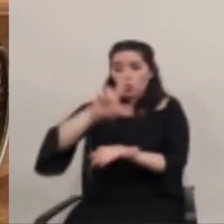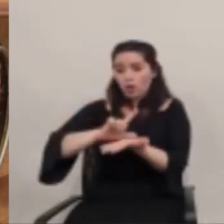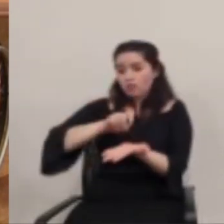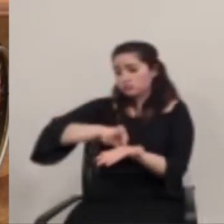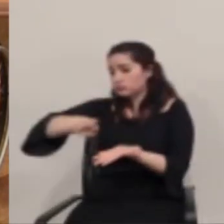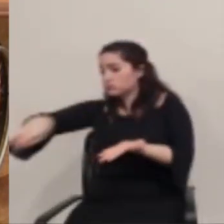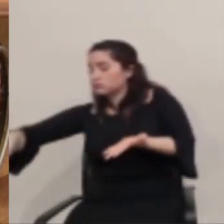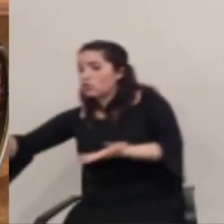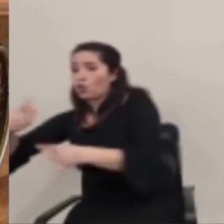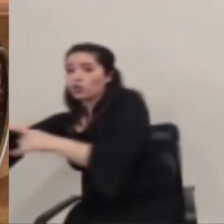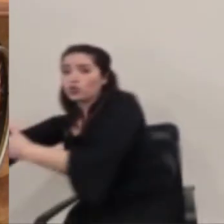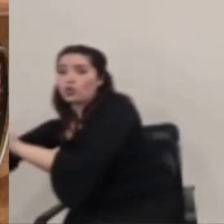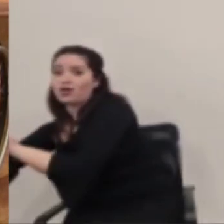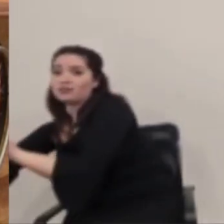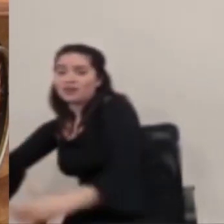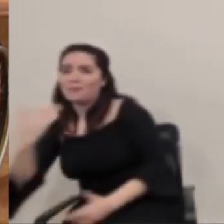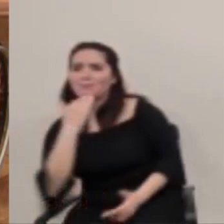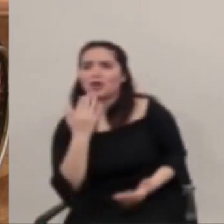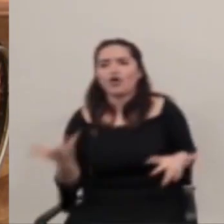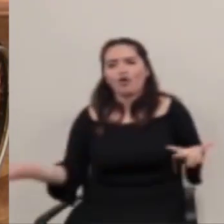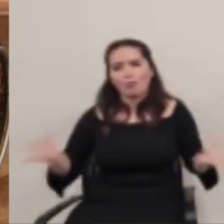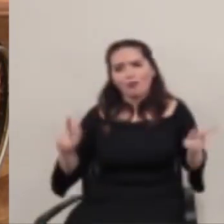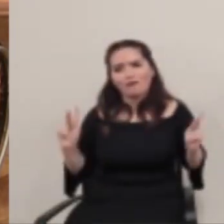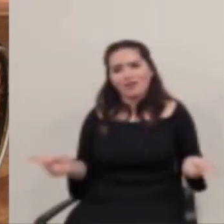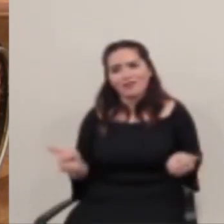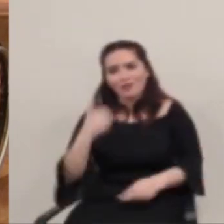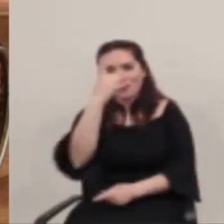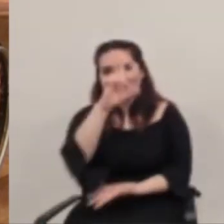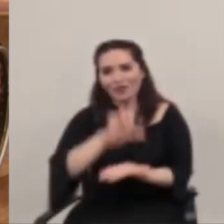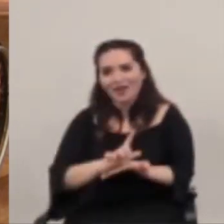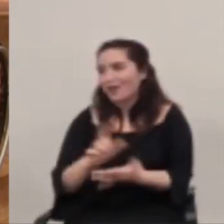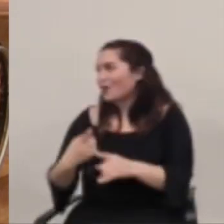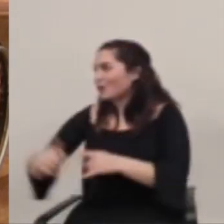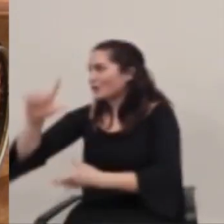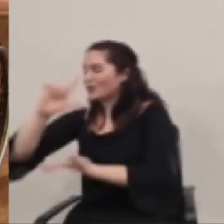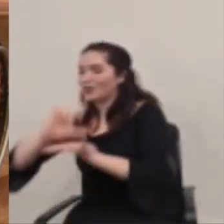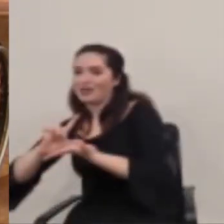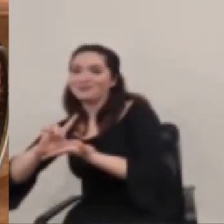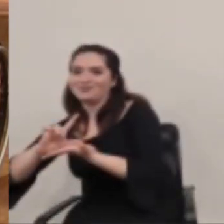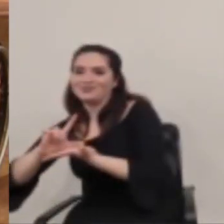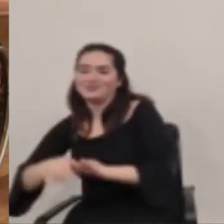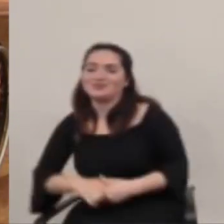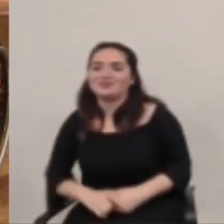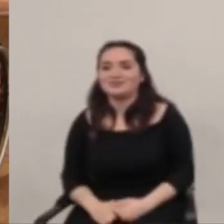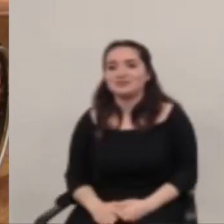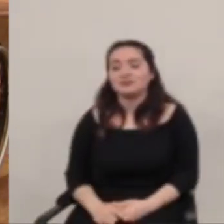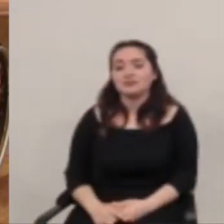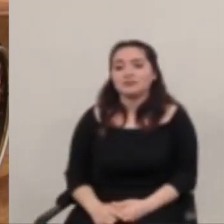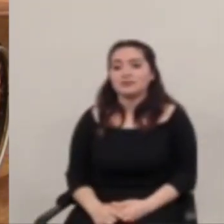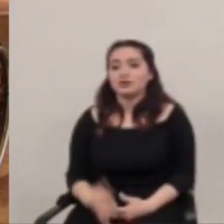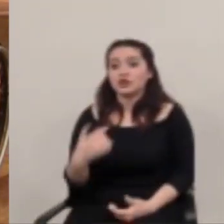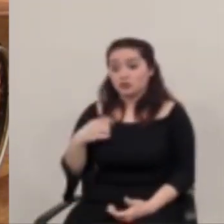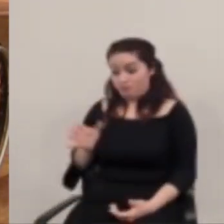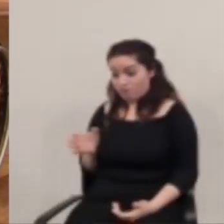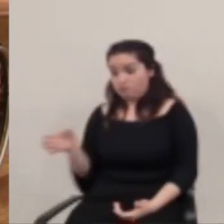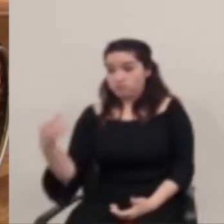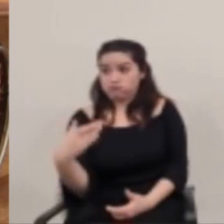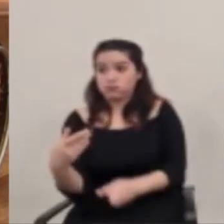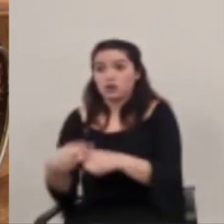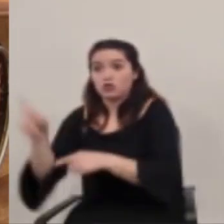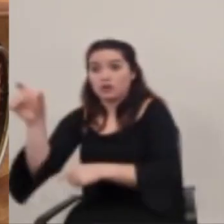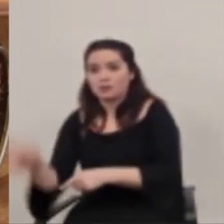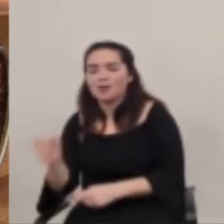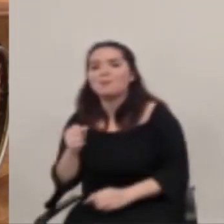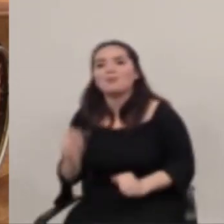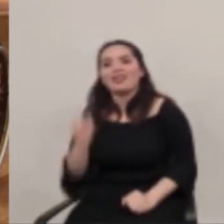también cómo vivo un lugar y otro. O sea, me tengo que poner un poco en el lugar del otro para poder entenderlo. Y